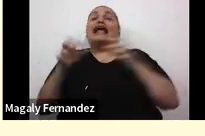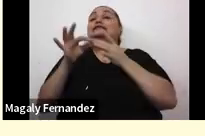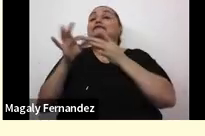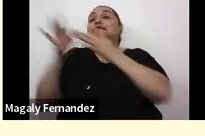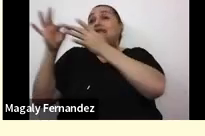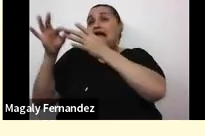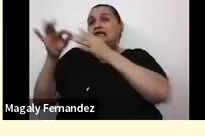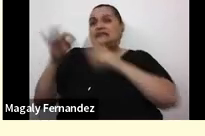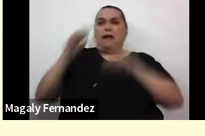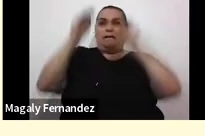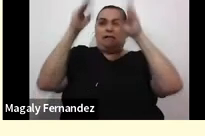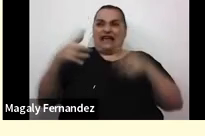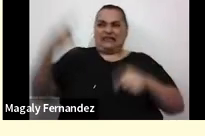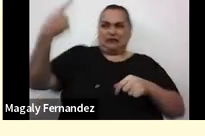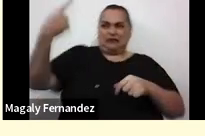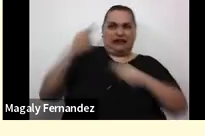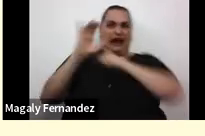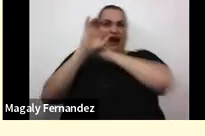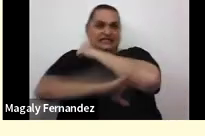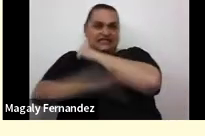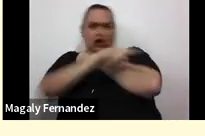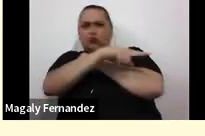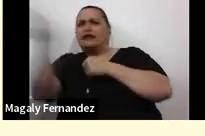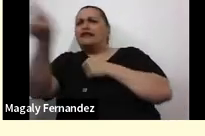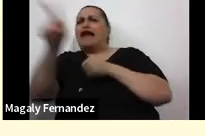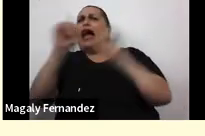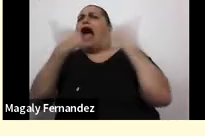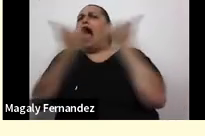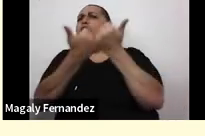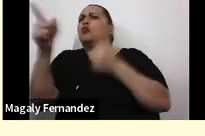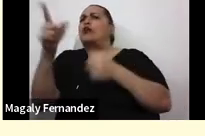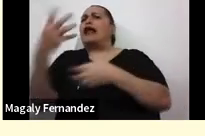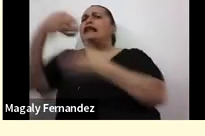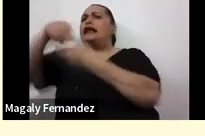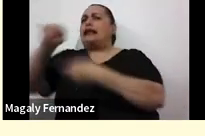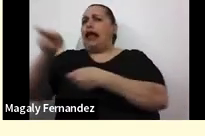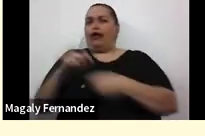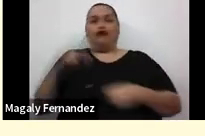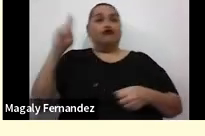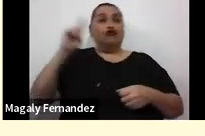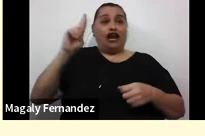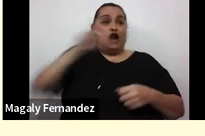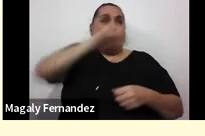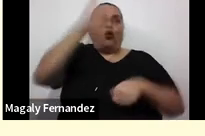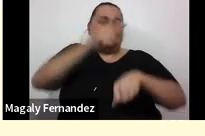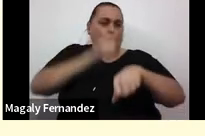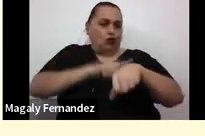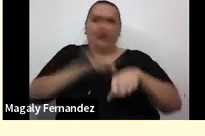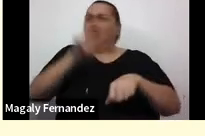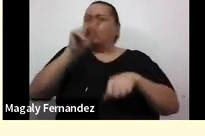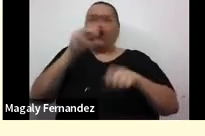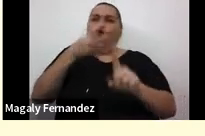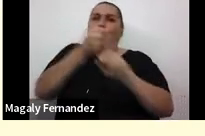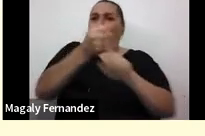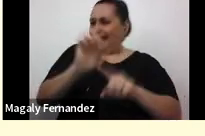hacíamos esto al otro nos mandaba de castigo al hablar integrada salían hasta recreo en otro momento para que no los golpearan etcétera